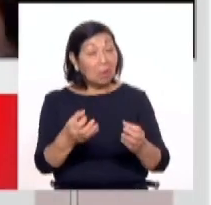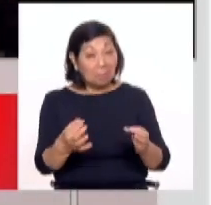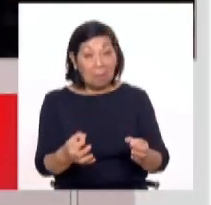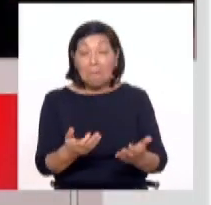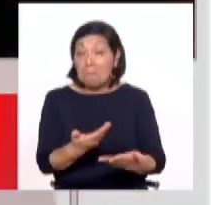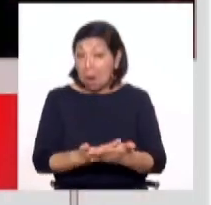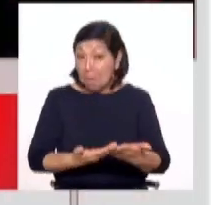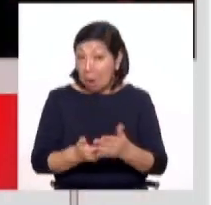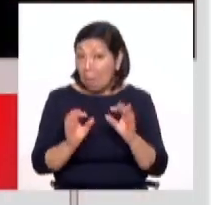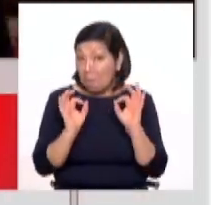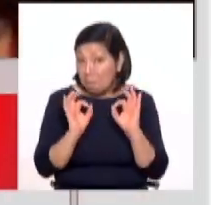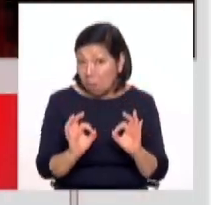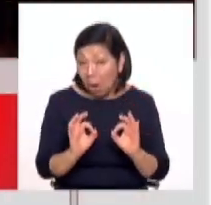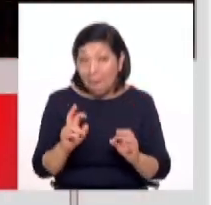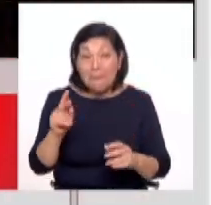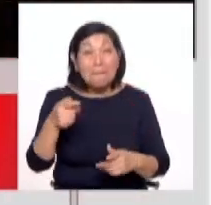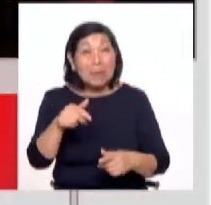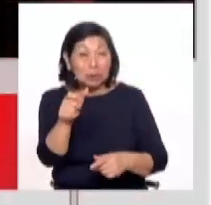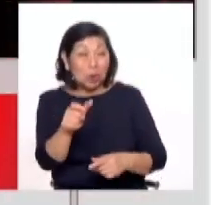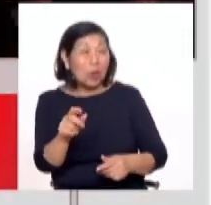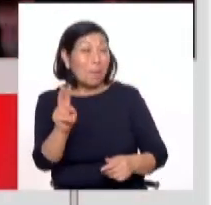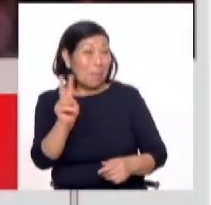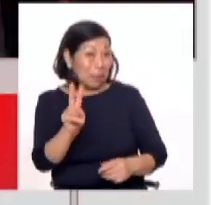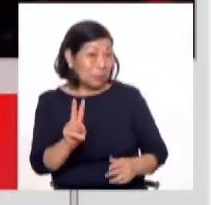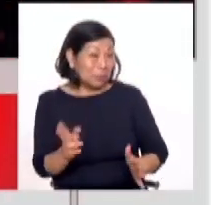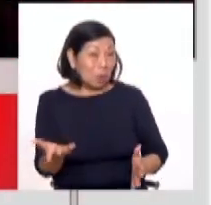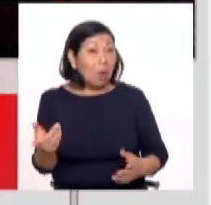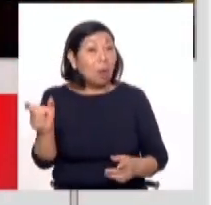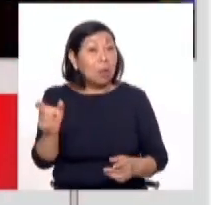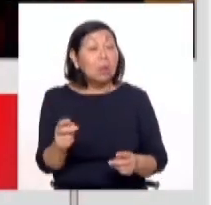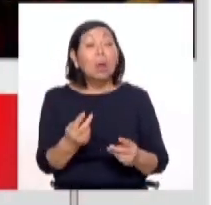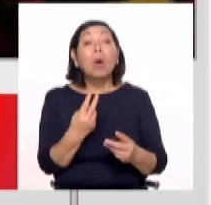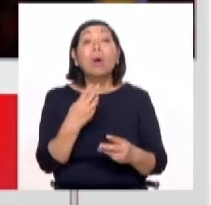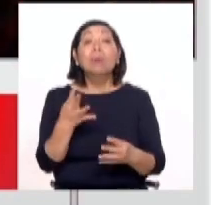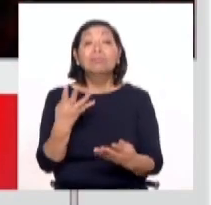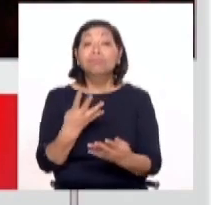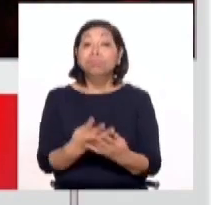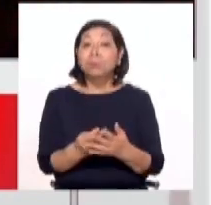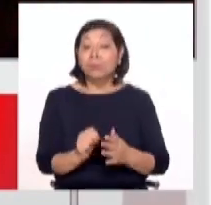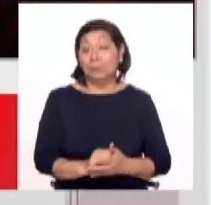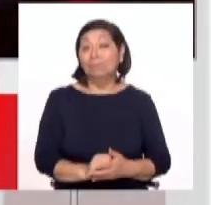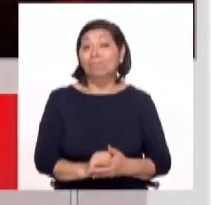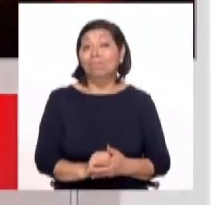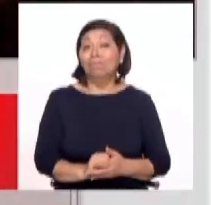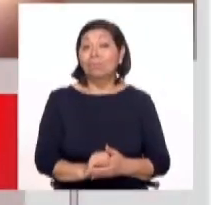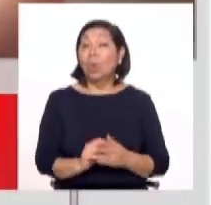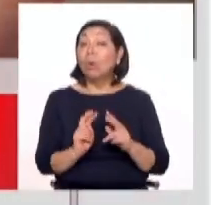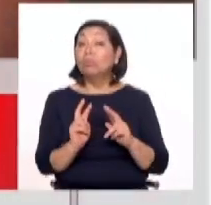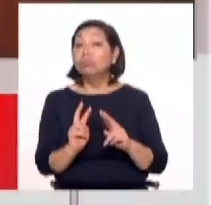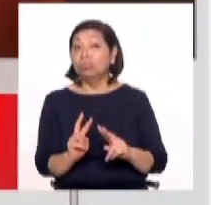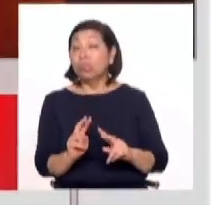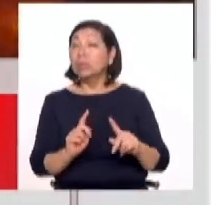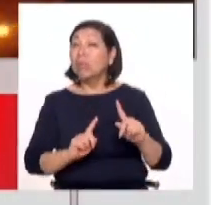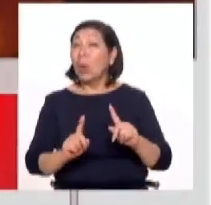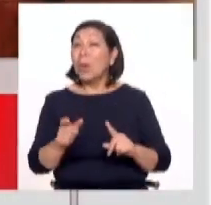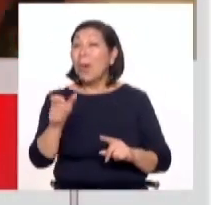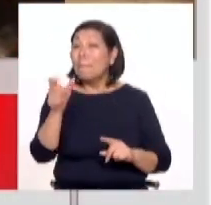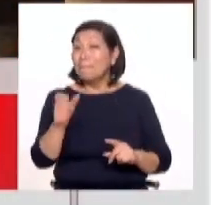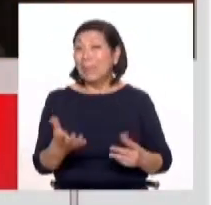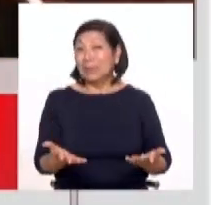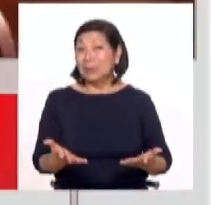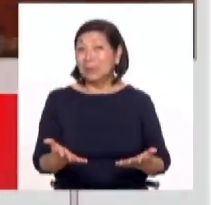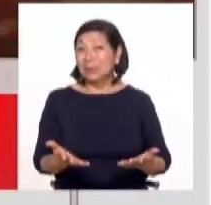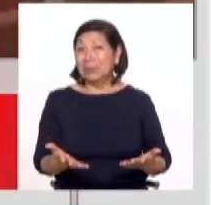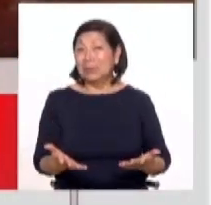o irregular. Además, vamos a tener personal de requisitorias, que van a verificar si hay alguna persona que